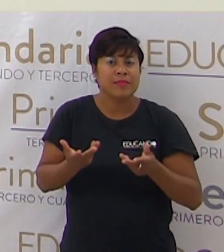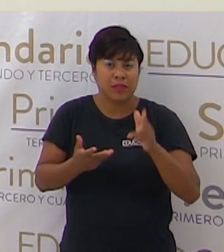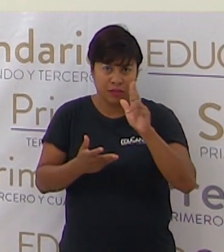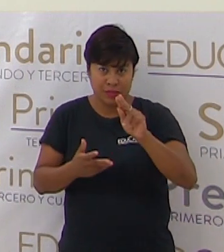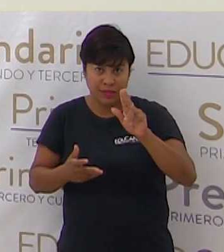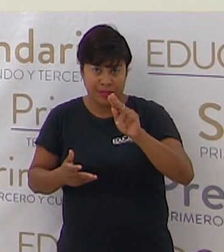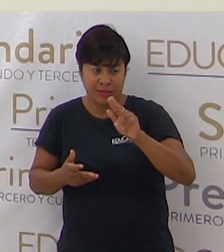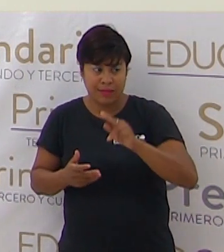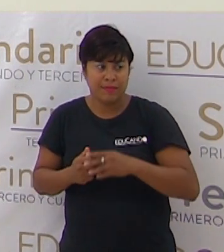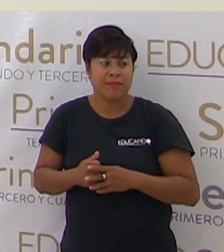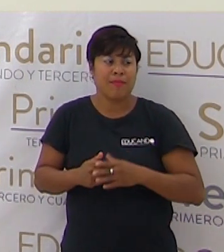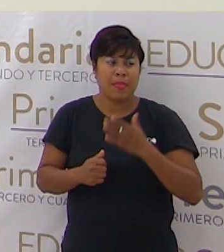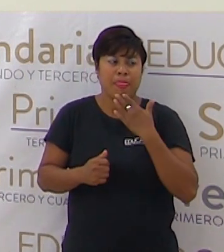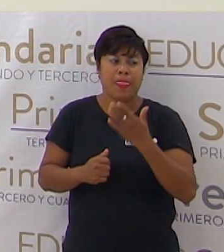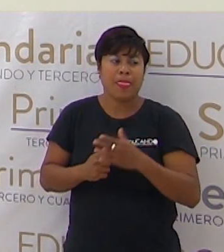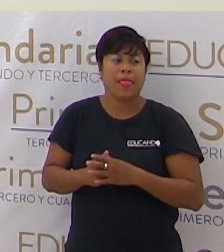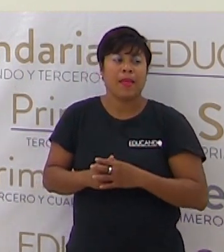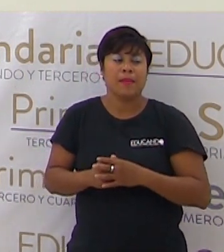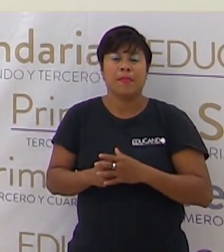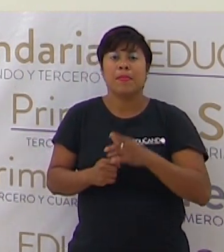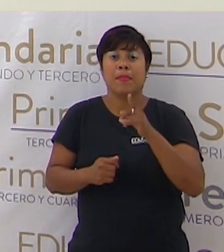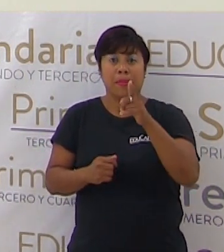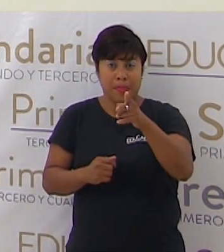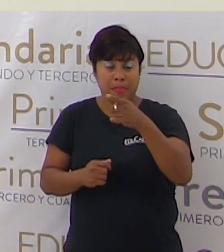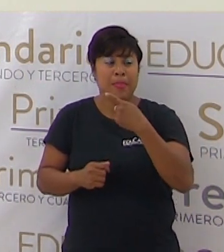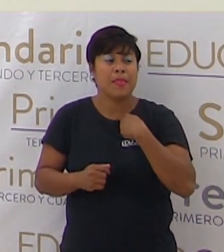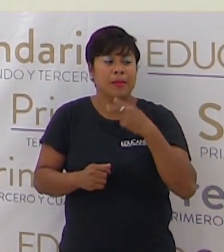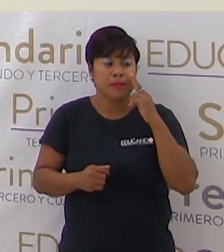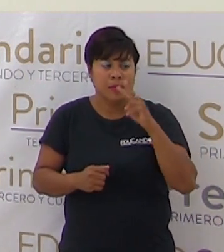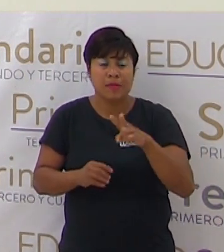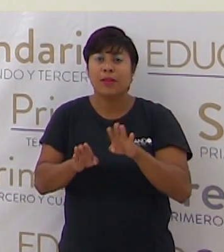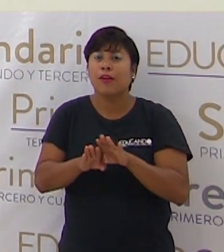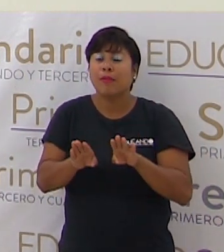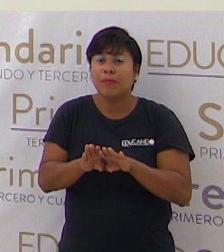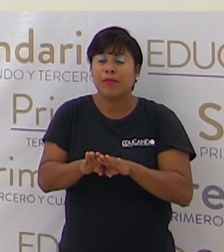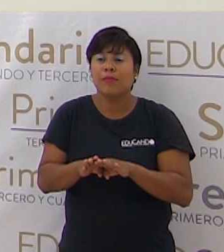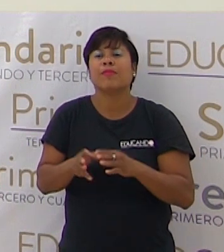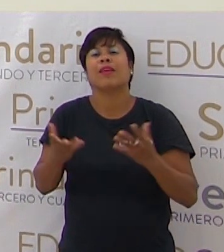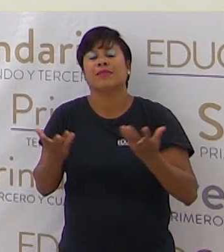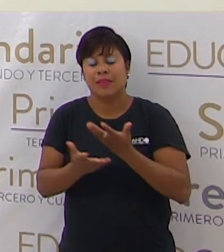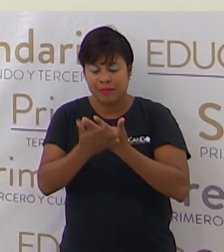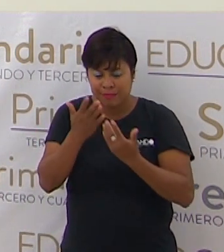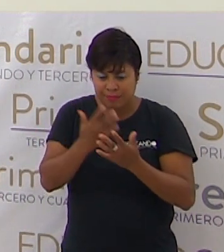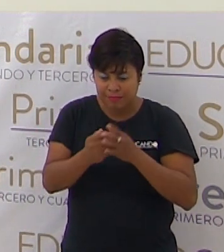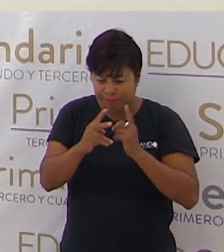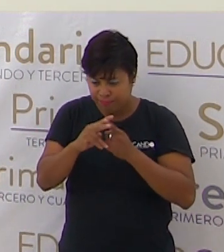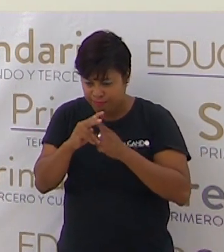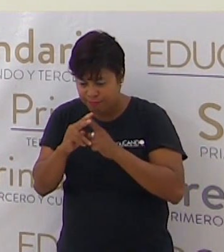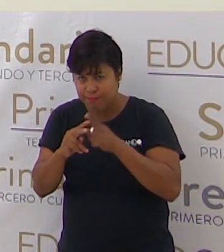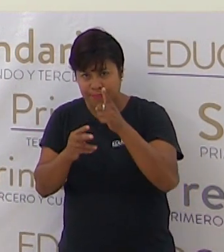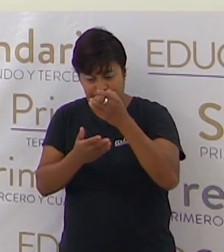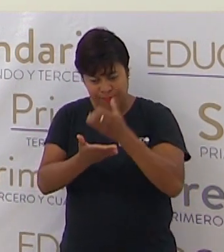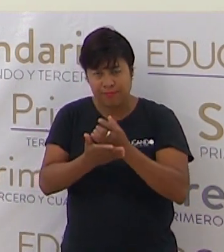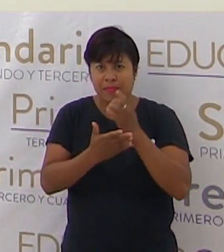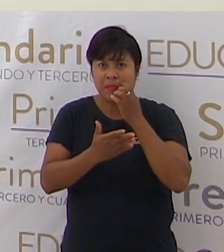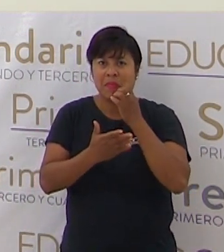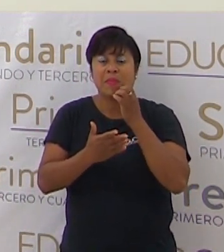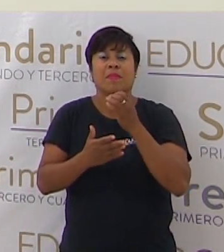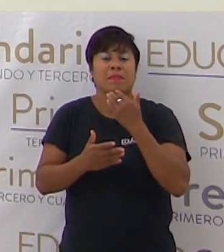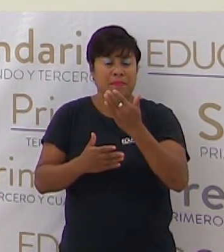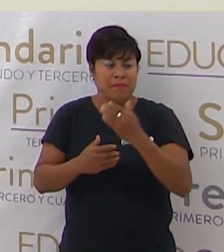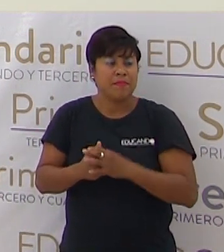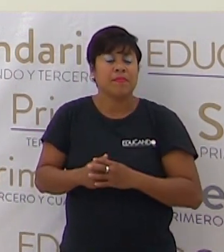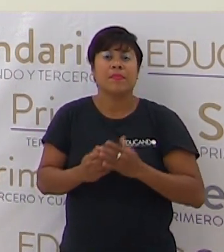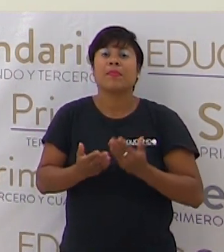¿80? Bueno, tú lo vas a verificar ¿cómo? Pues haciendo tus cuentitas en tu cuaderno, ¿sí?